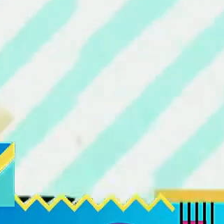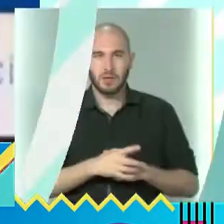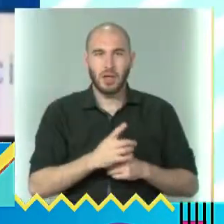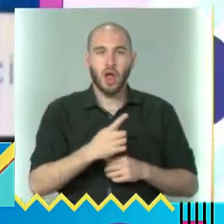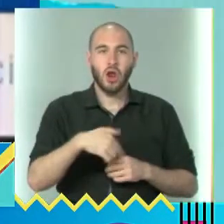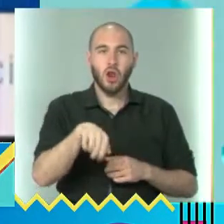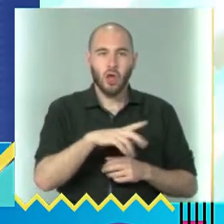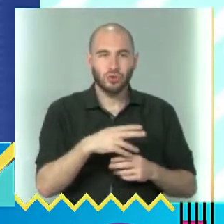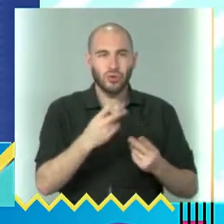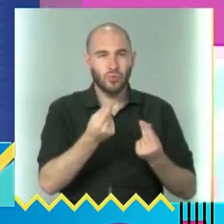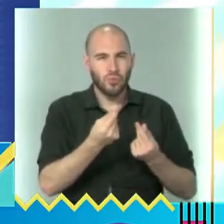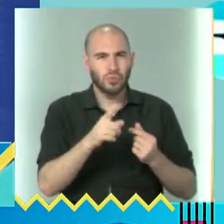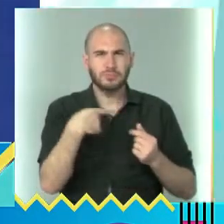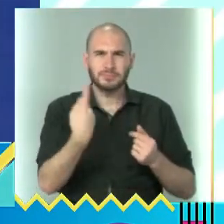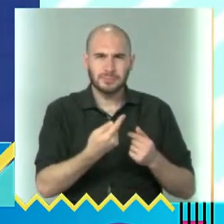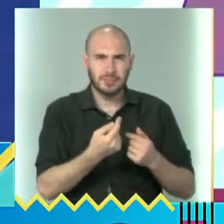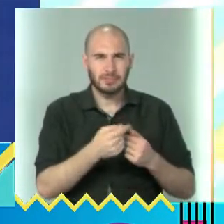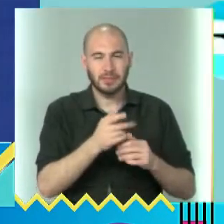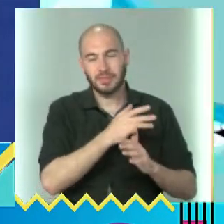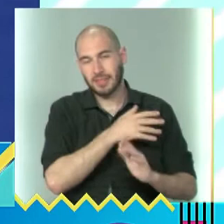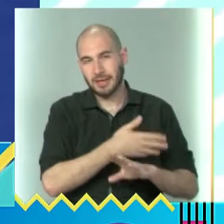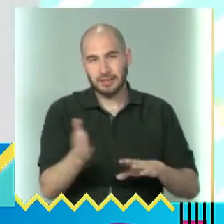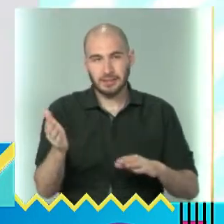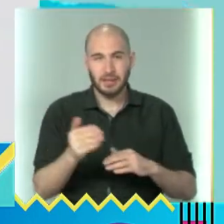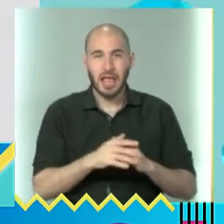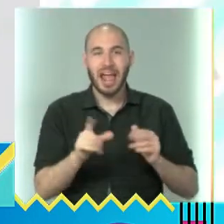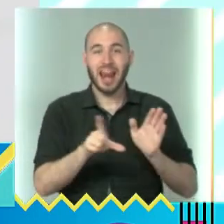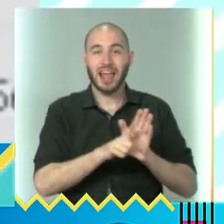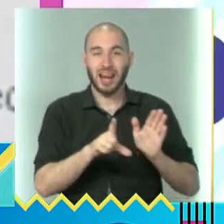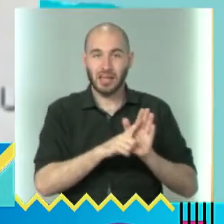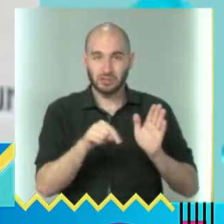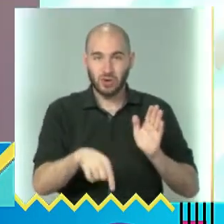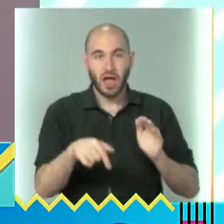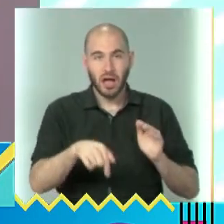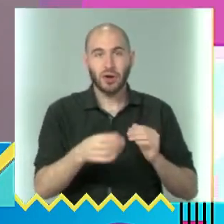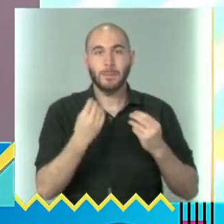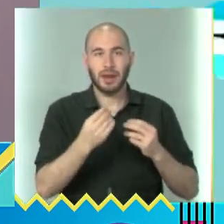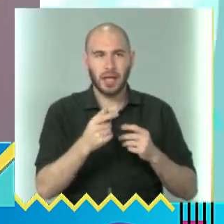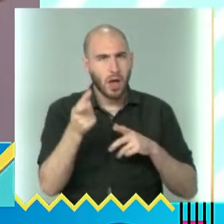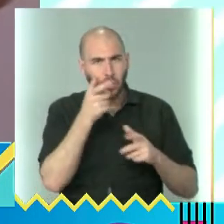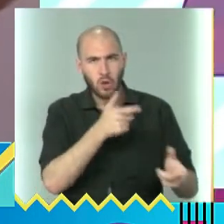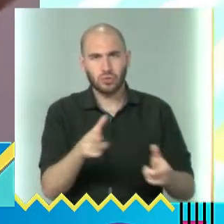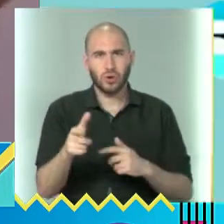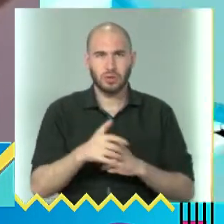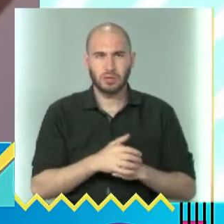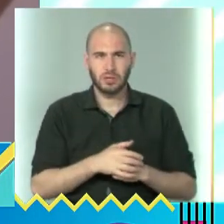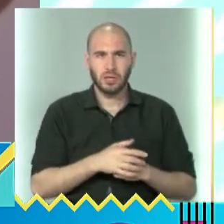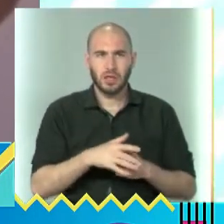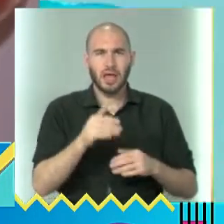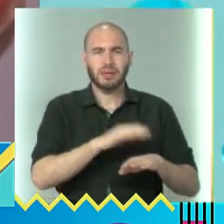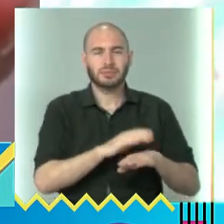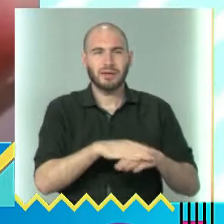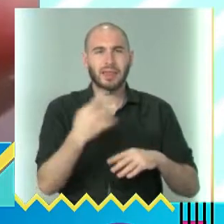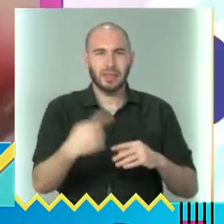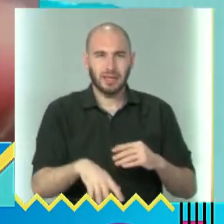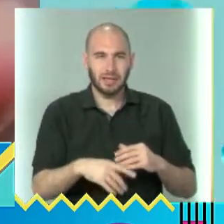deberíamos ajustar, y siempre pasa un poco tardíamente, la legislación vigente para controlar la cuota de responsabilidad